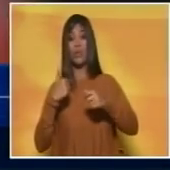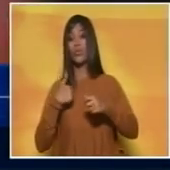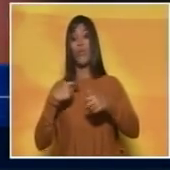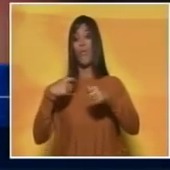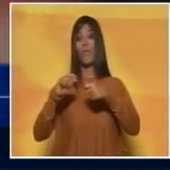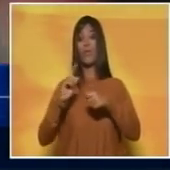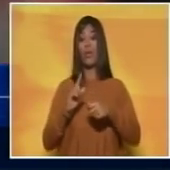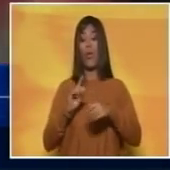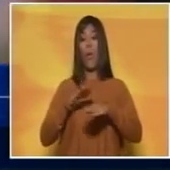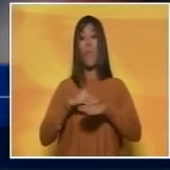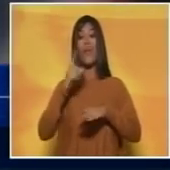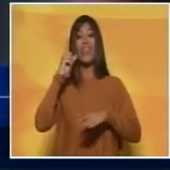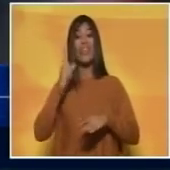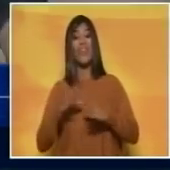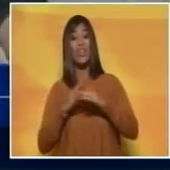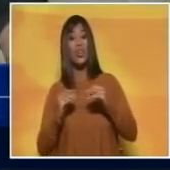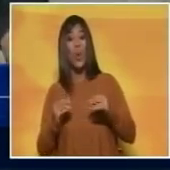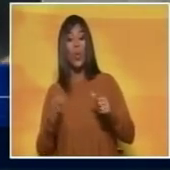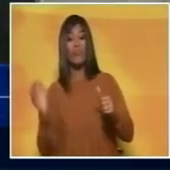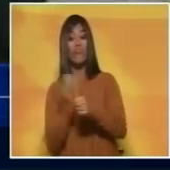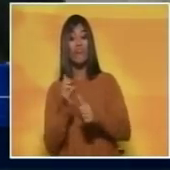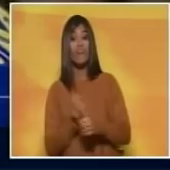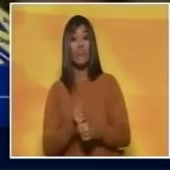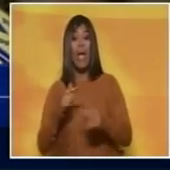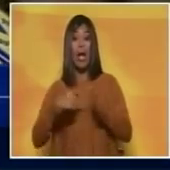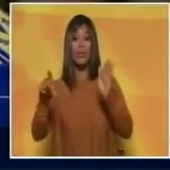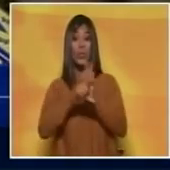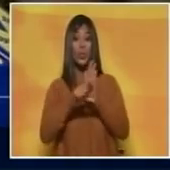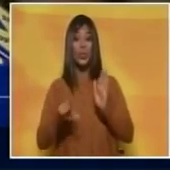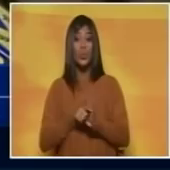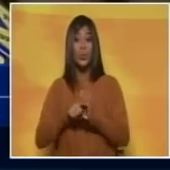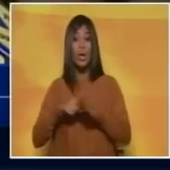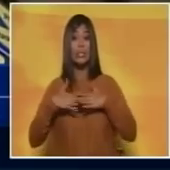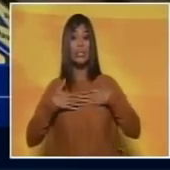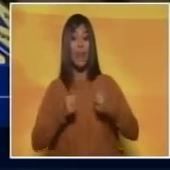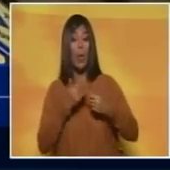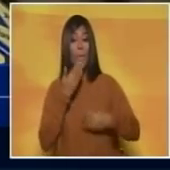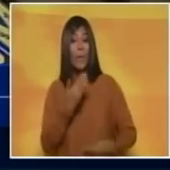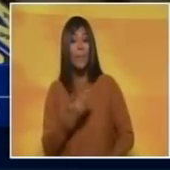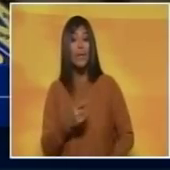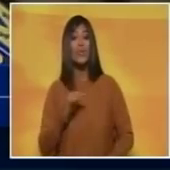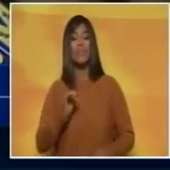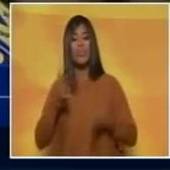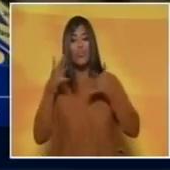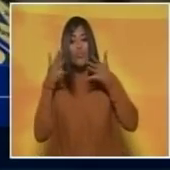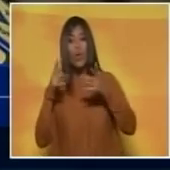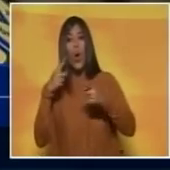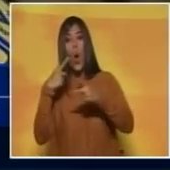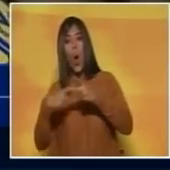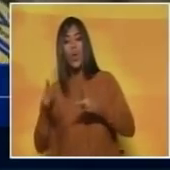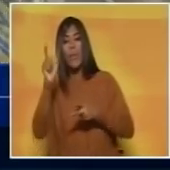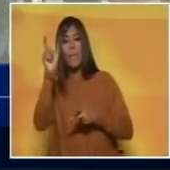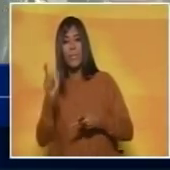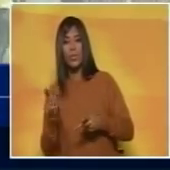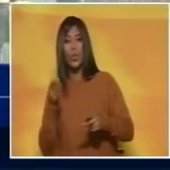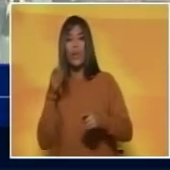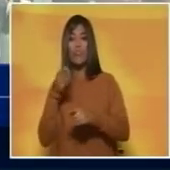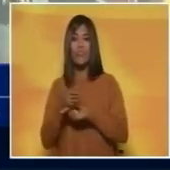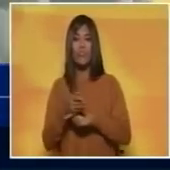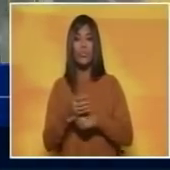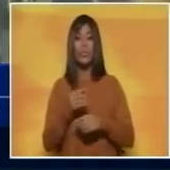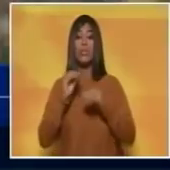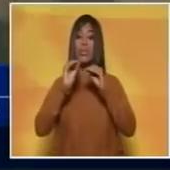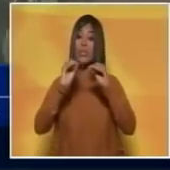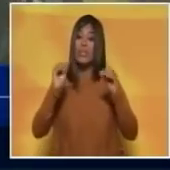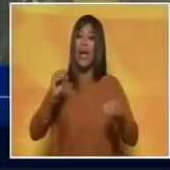porque todo tiene que ser registrado con su etiqueta. Esta recomendación es apoyada por este ciudadano, quien insta